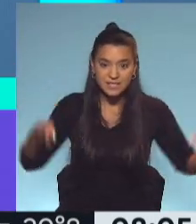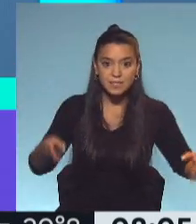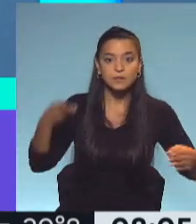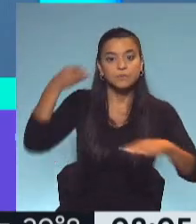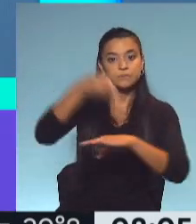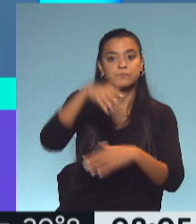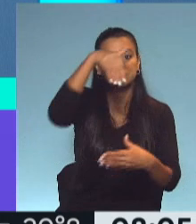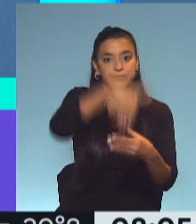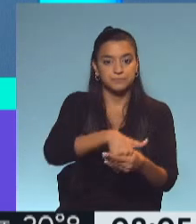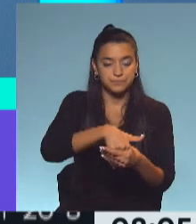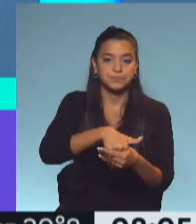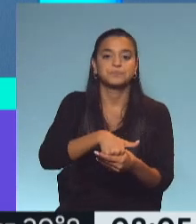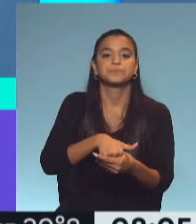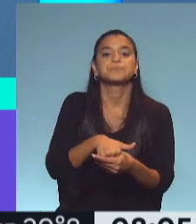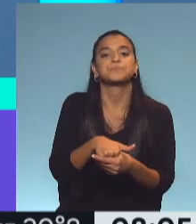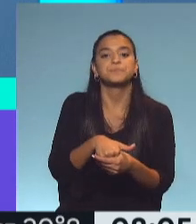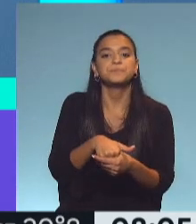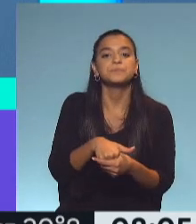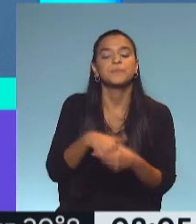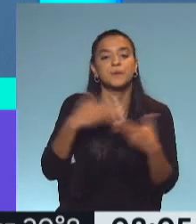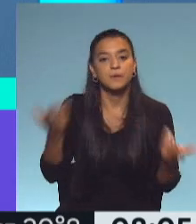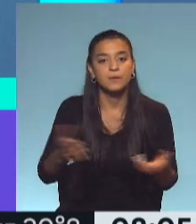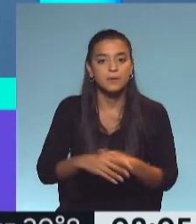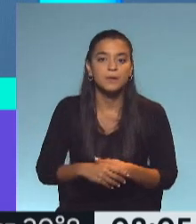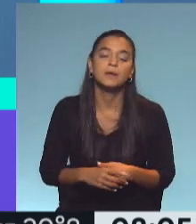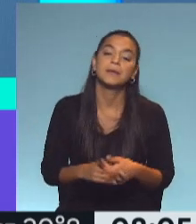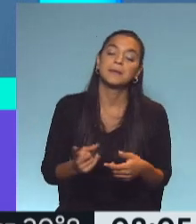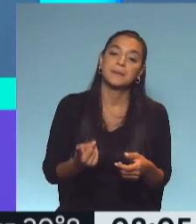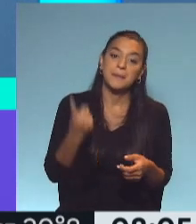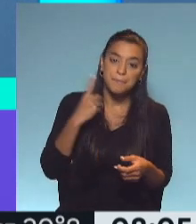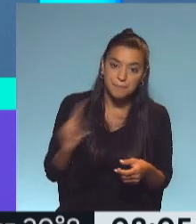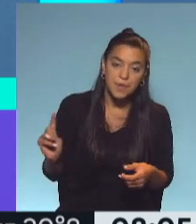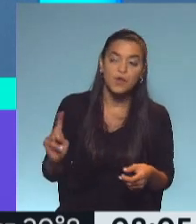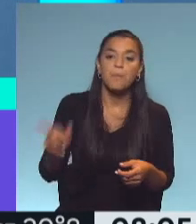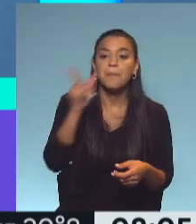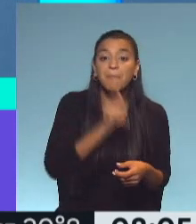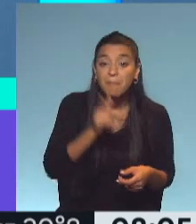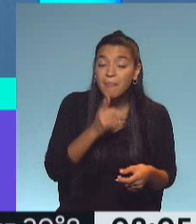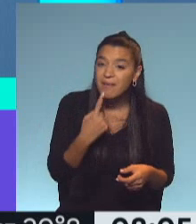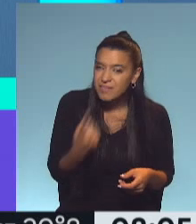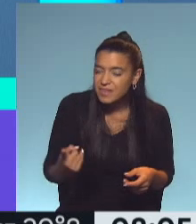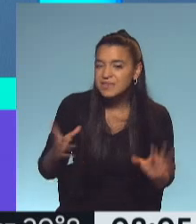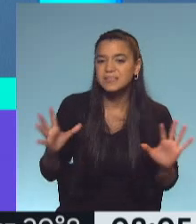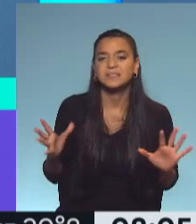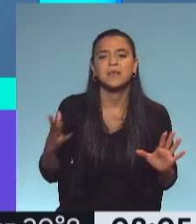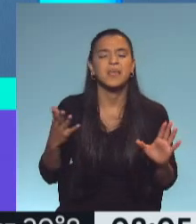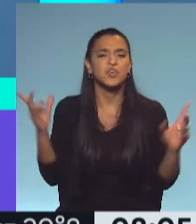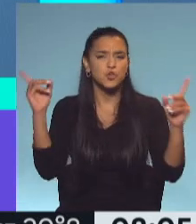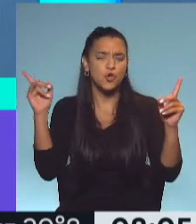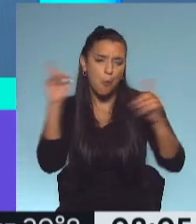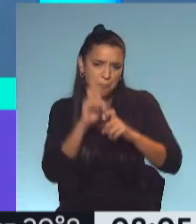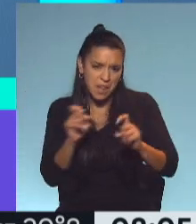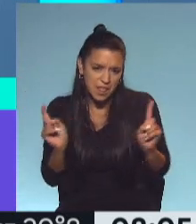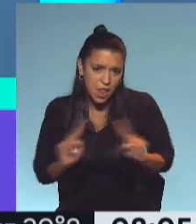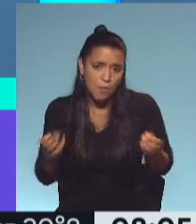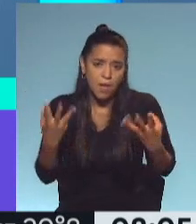el operativo de las elecciones. En principio, todo parece indicar que no debería haber mayores inconvenientes, porque